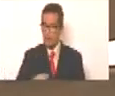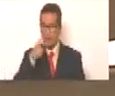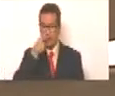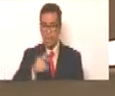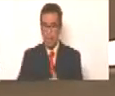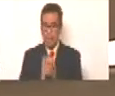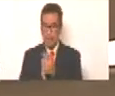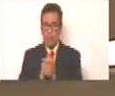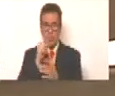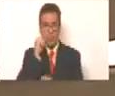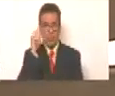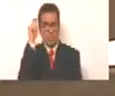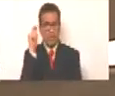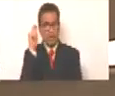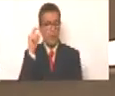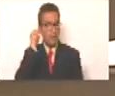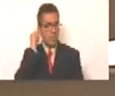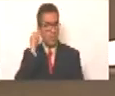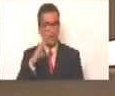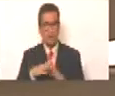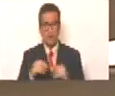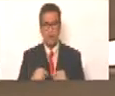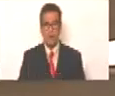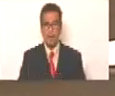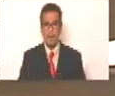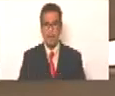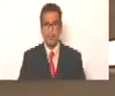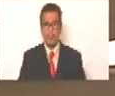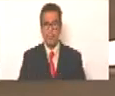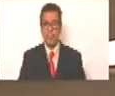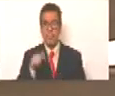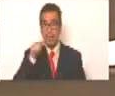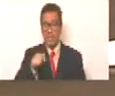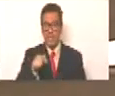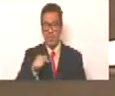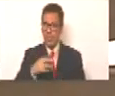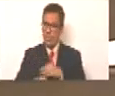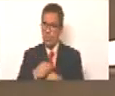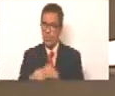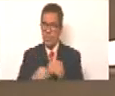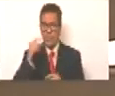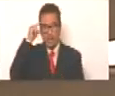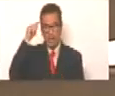parlamentarios, parlamentarias, que esto que acontece el día de hoy,